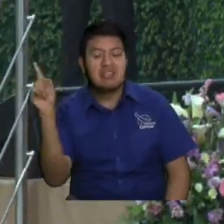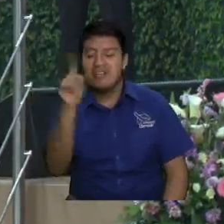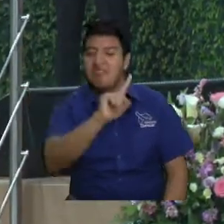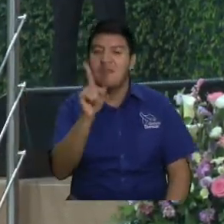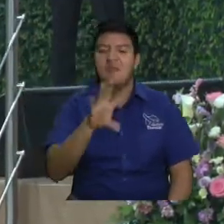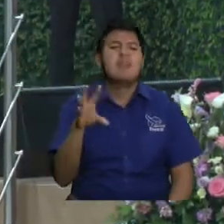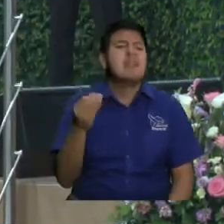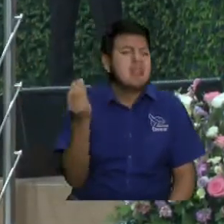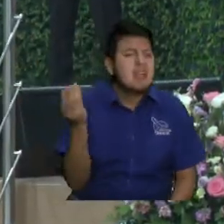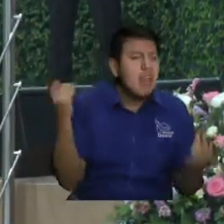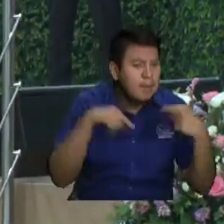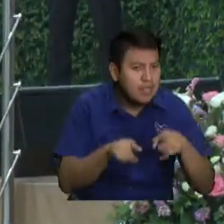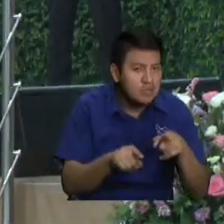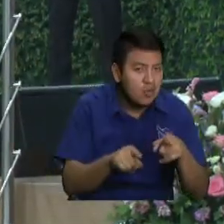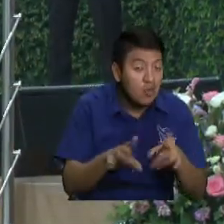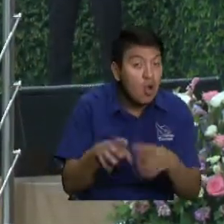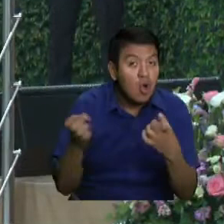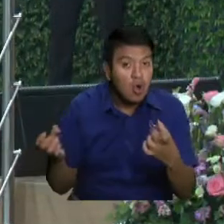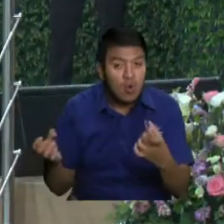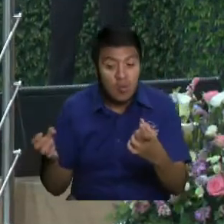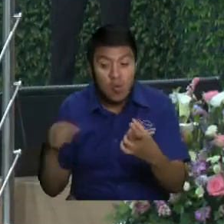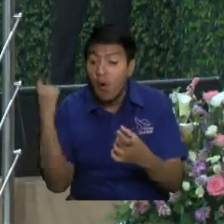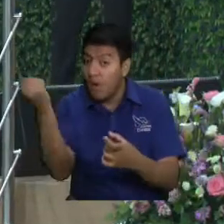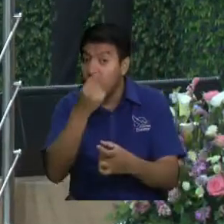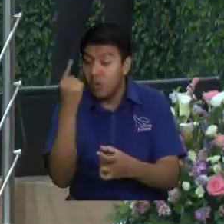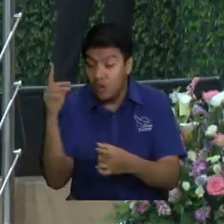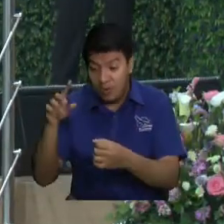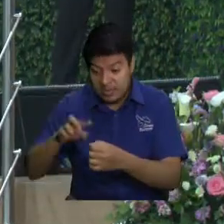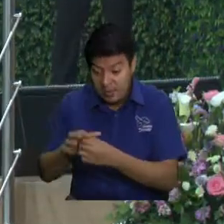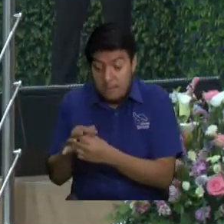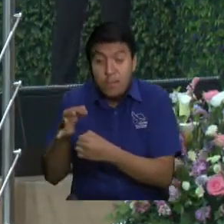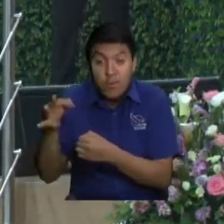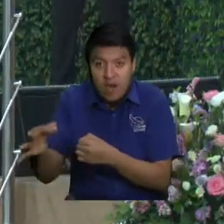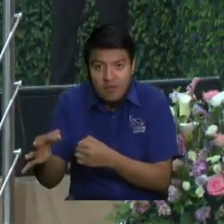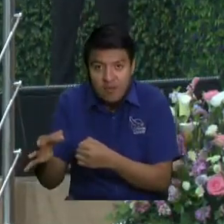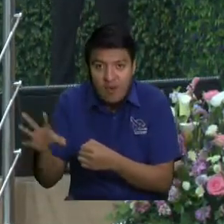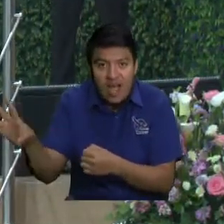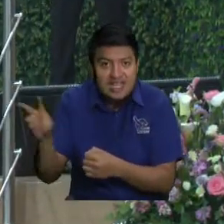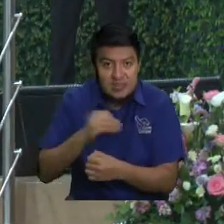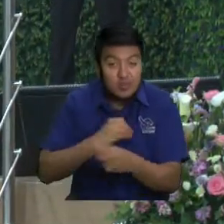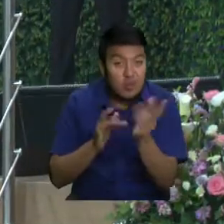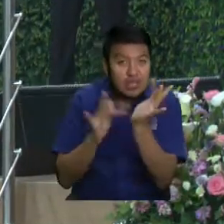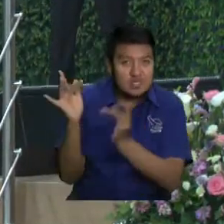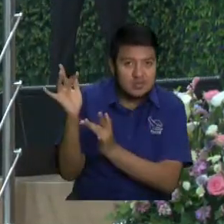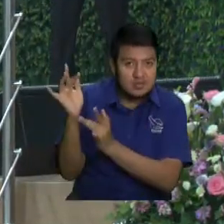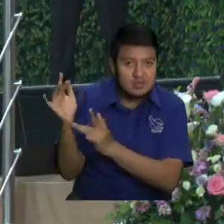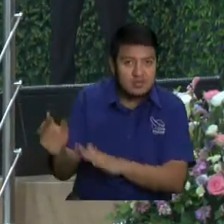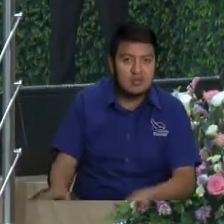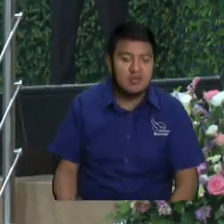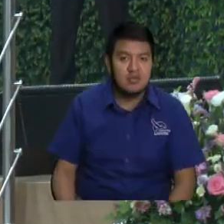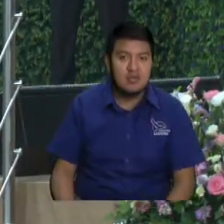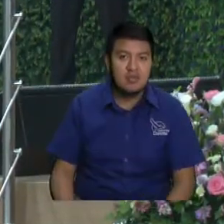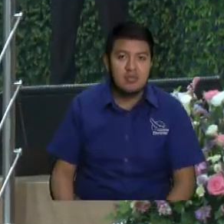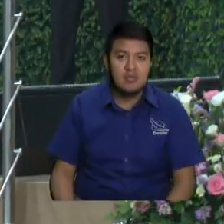¿Quiere que le cuente qué pasó? ¿Cómo se convirtió en ese tremendo predicador? Se murió y resucitó.